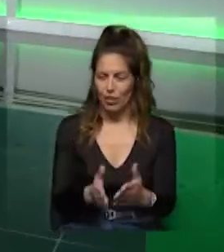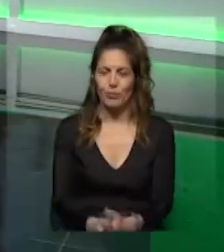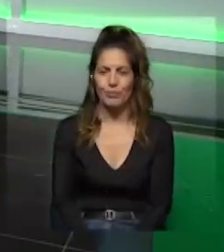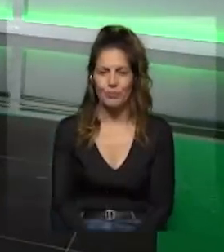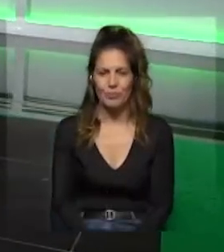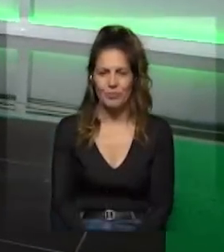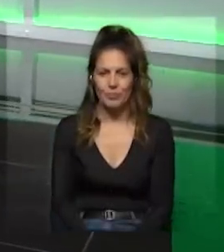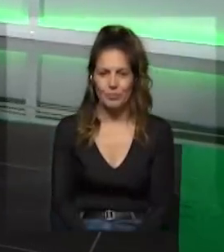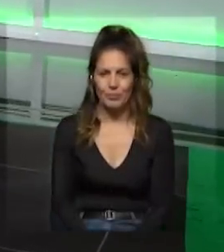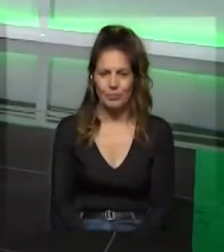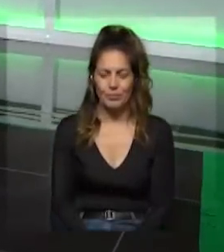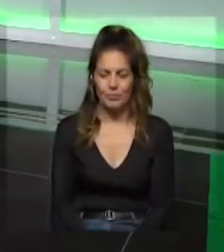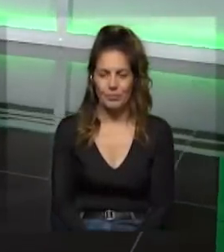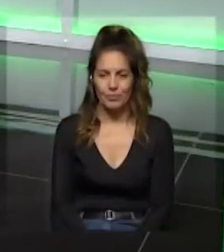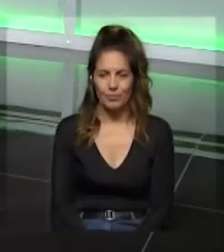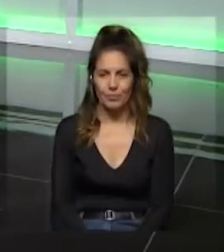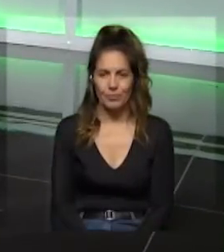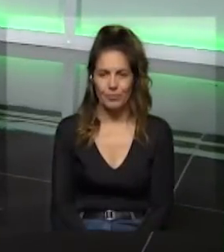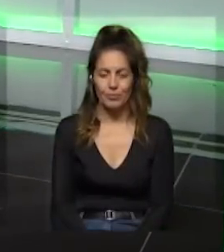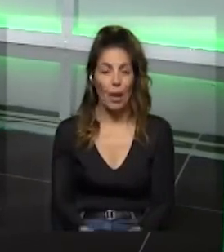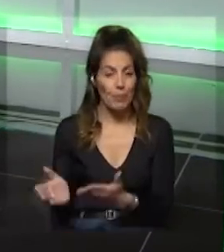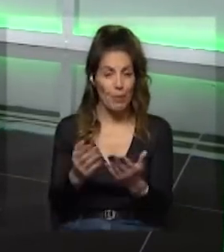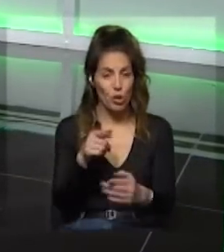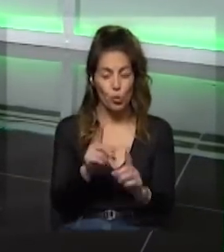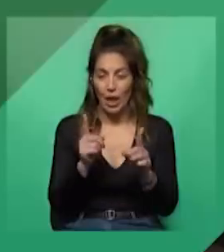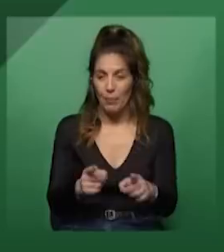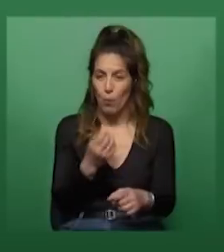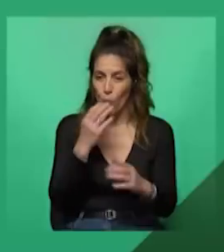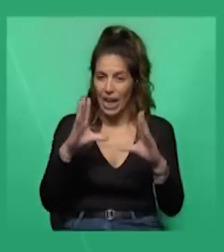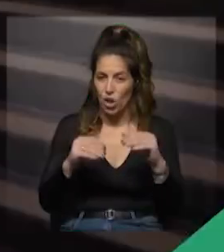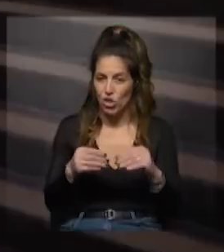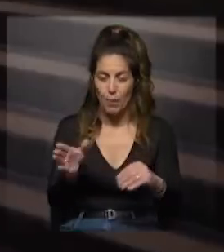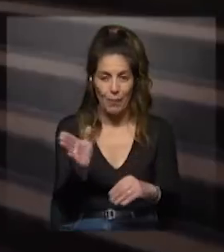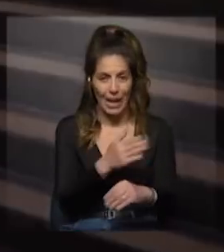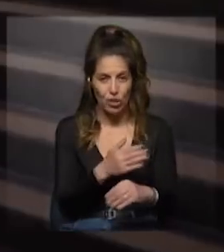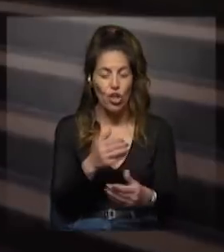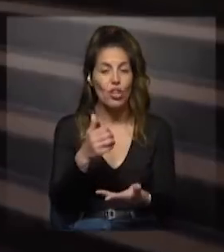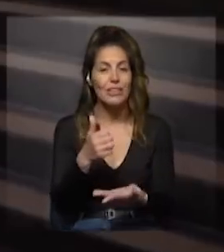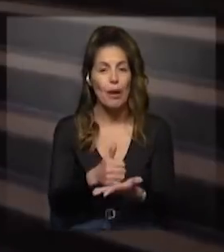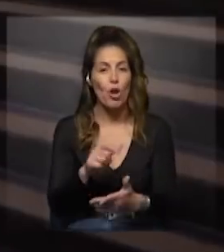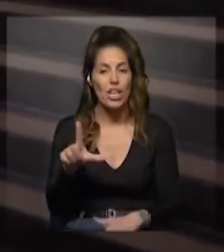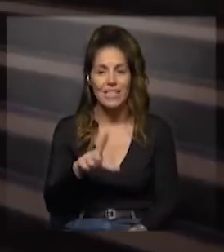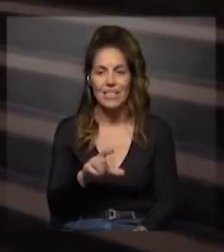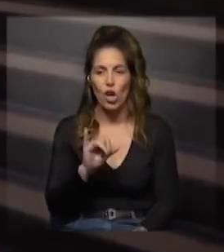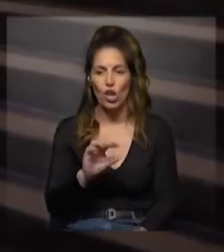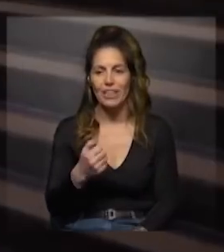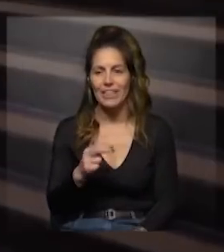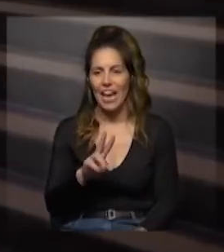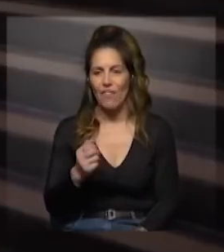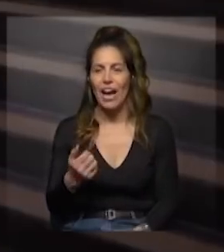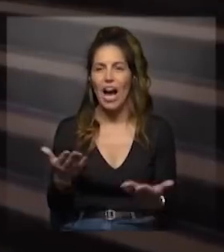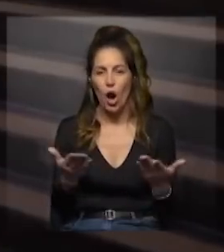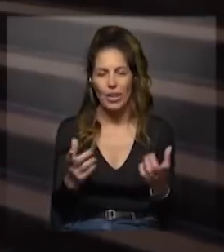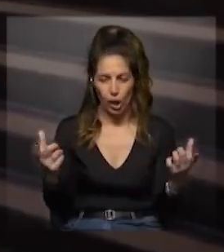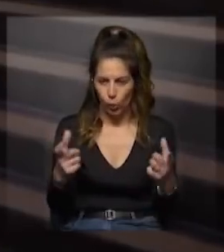bienvenido Cómo andas josema bienvenido tú también Julieta buenas noches para ustedes estamos acá en el Liceo iaba porque en este momento se hay una